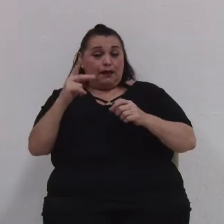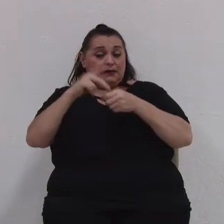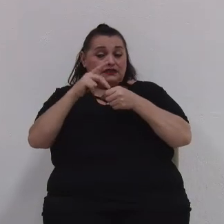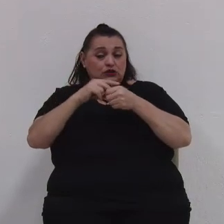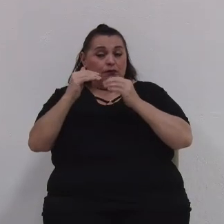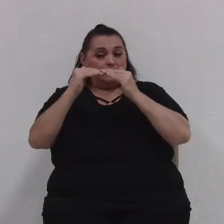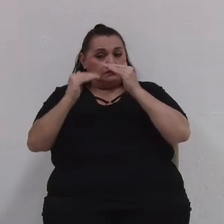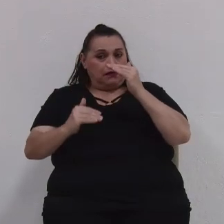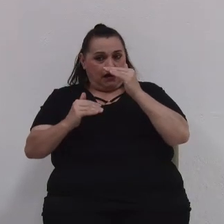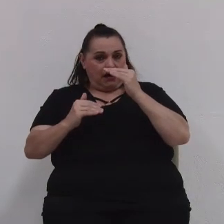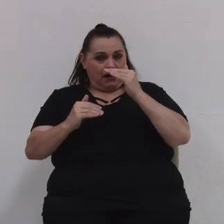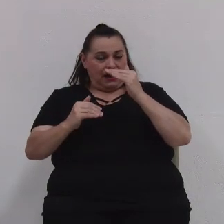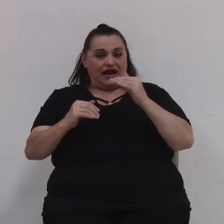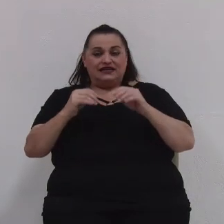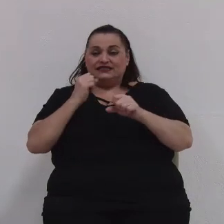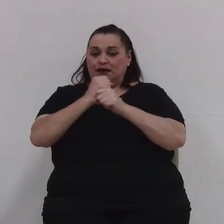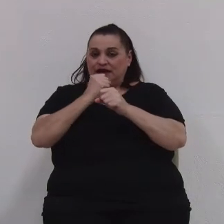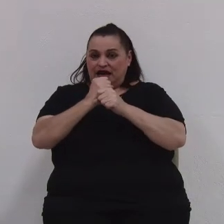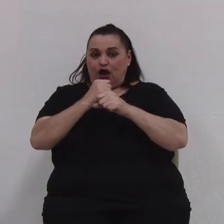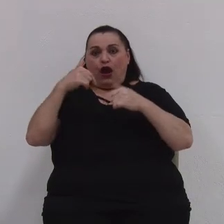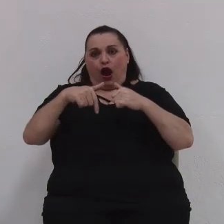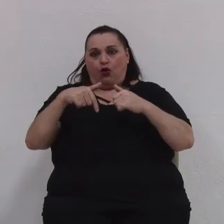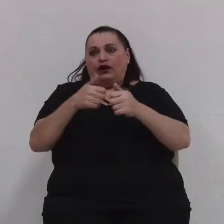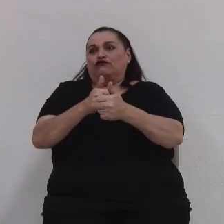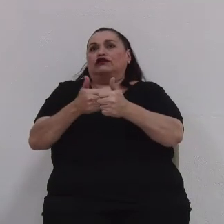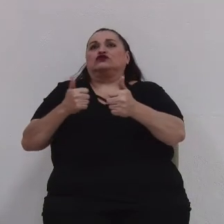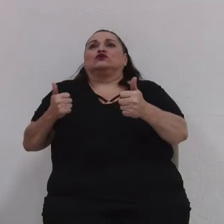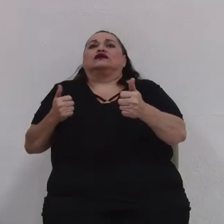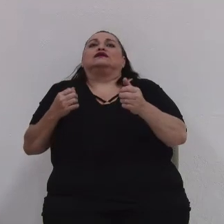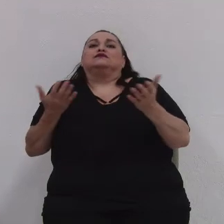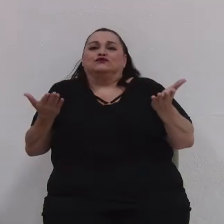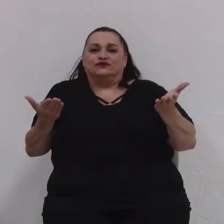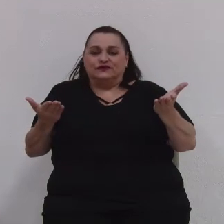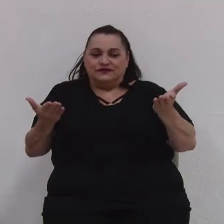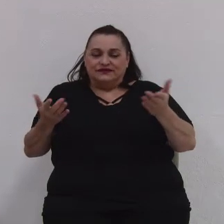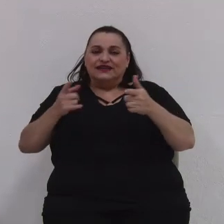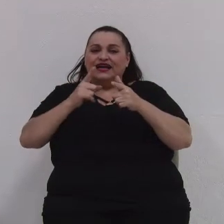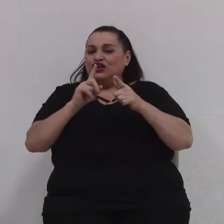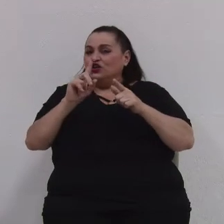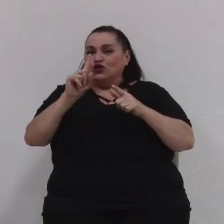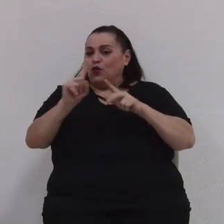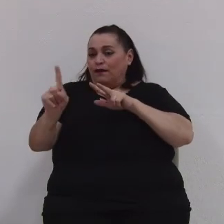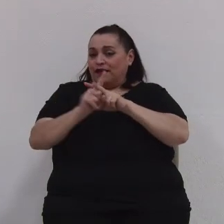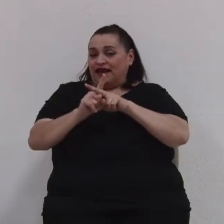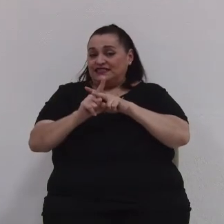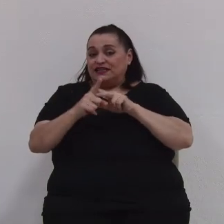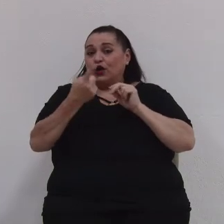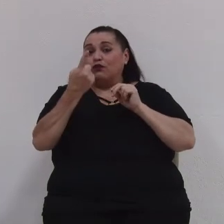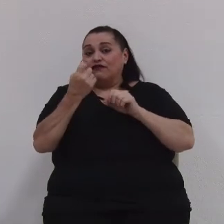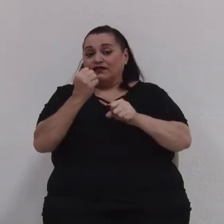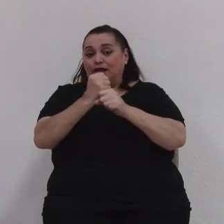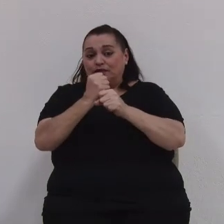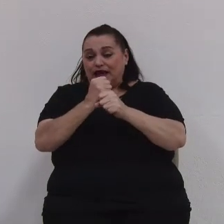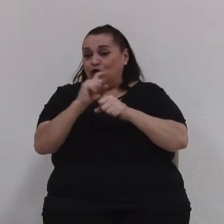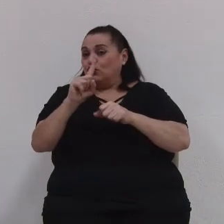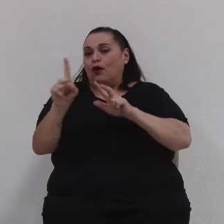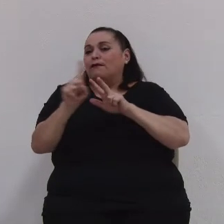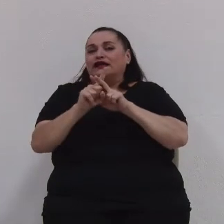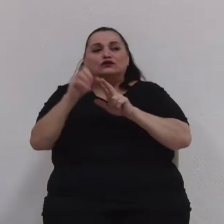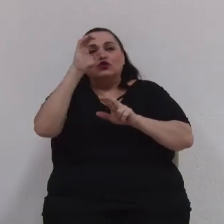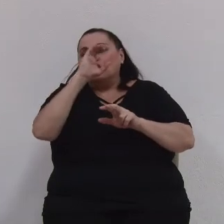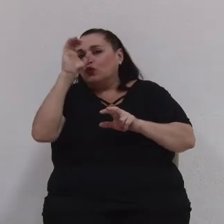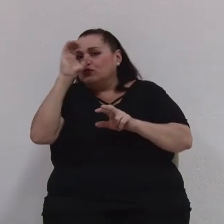las mujeres en el mercado laboral y ahora retrocedimos y no aparecen como desempleadas porque ya ni siquiera buscan